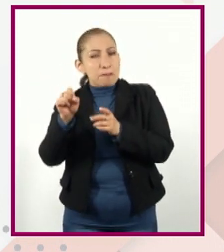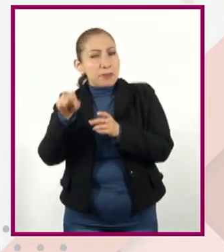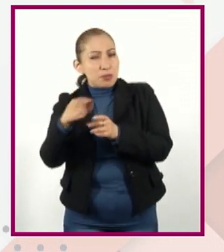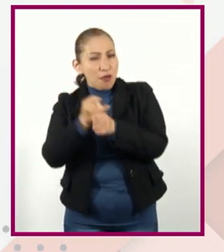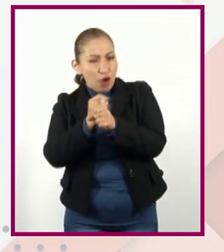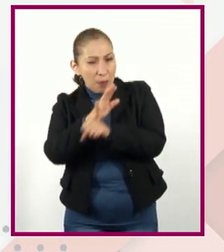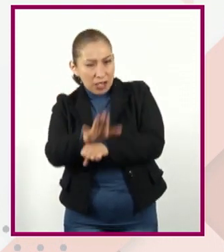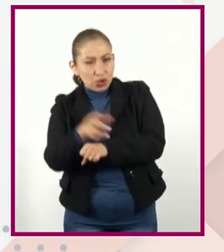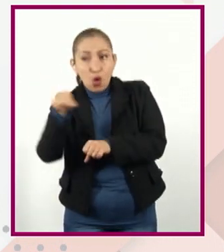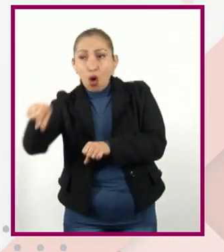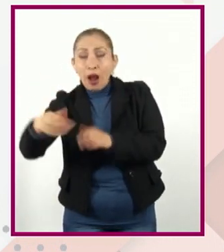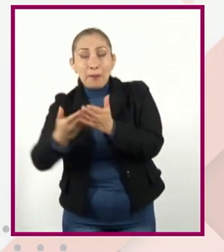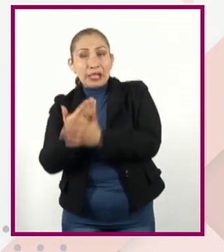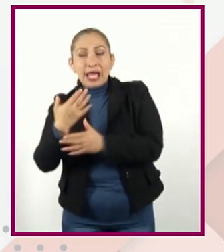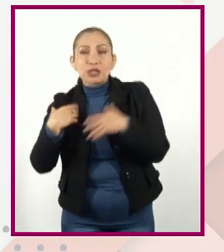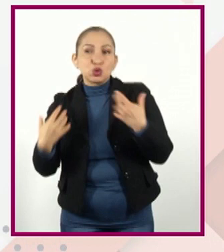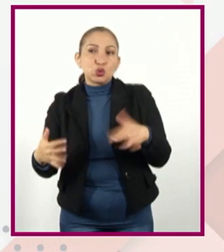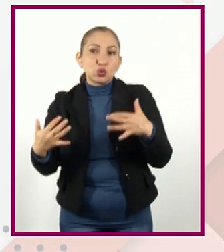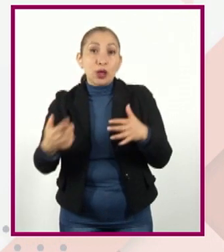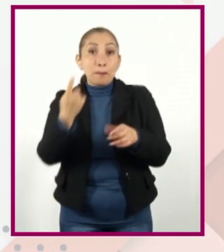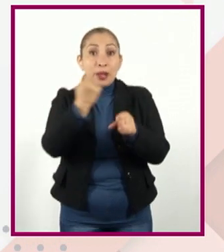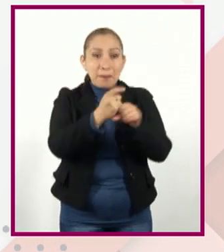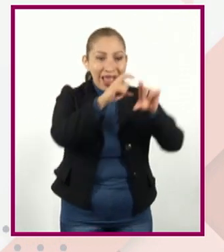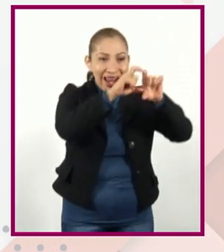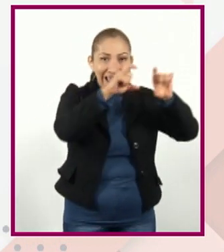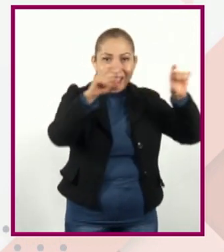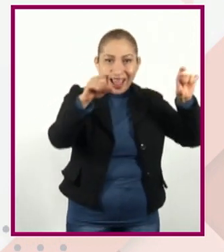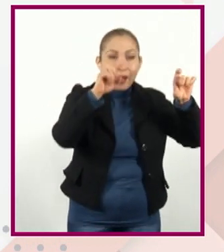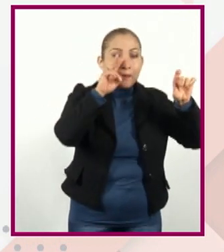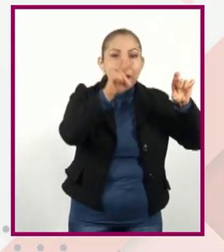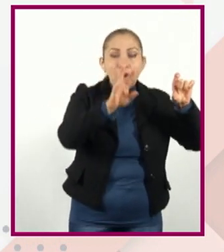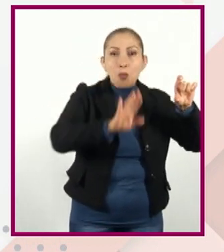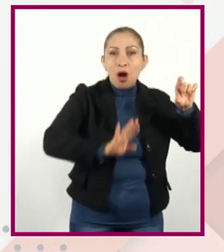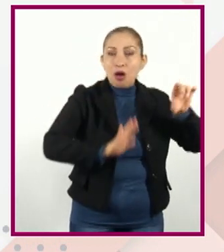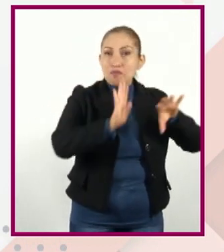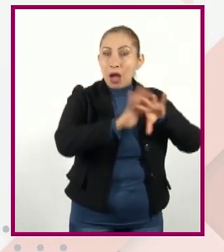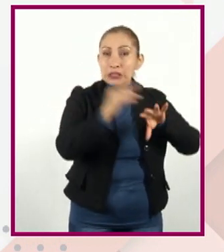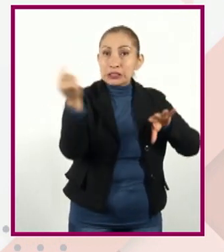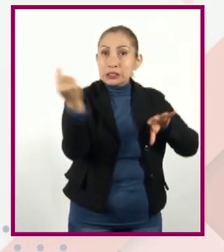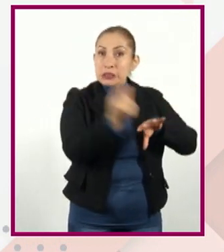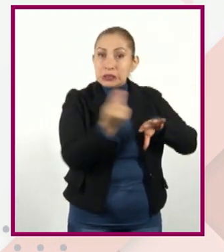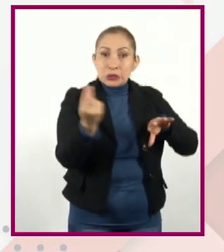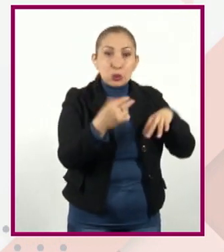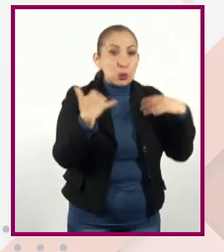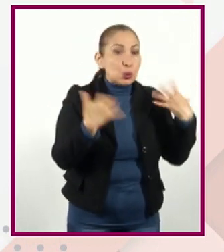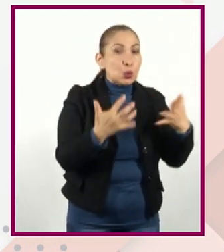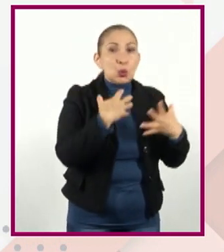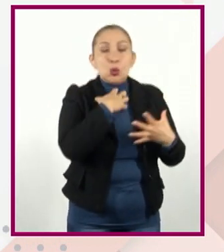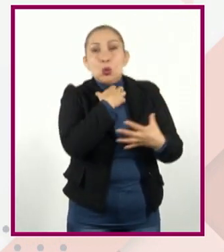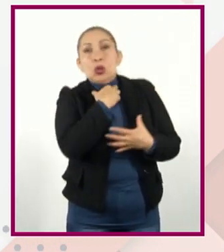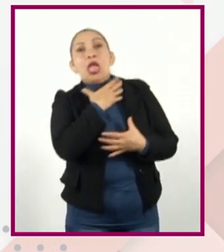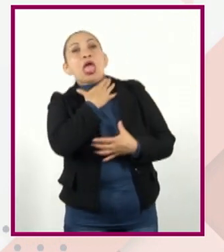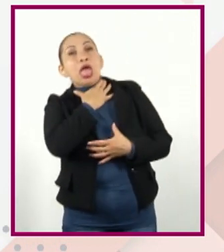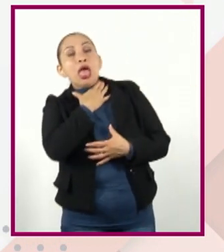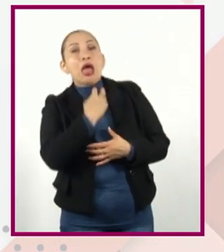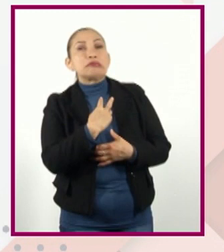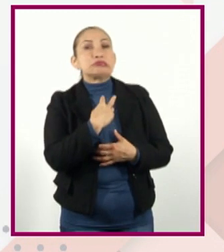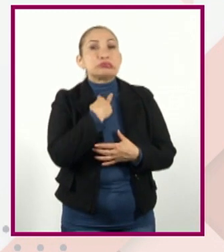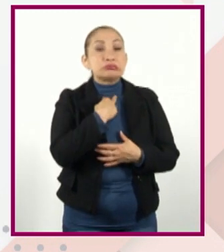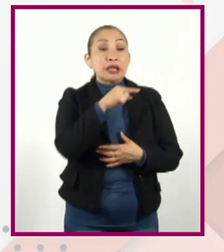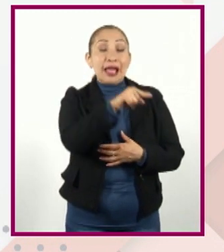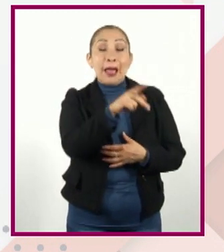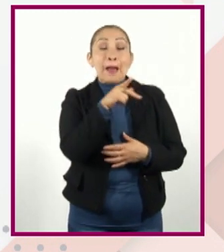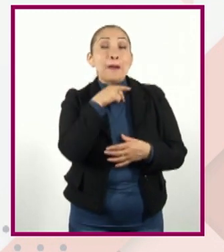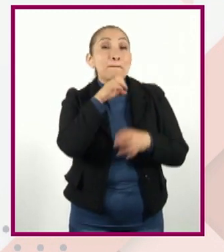se fijan, el primer ejemplo transmite un carácter de mayor urgencia. Esta es una de las formas en la que los